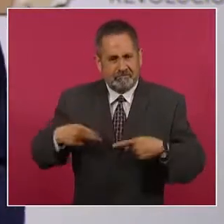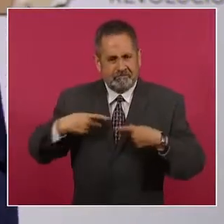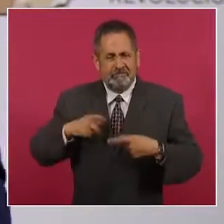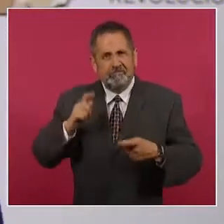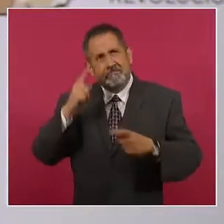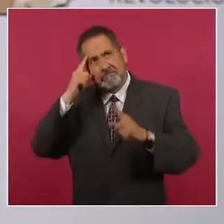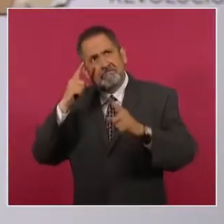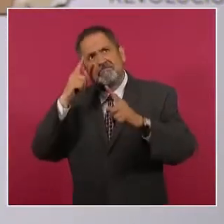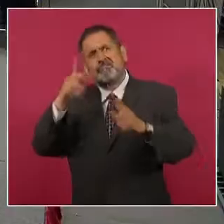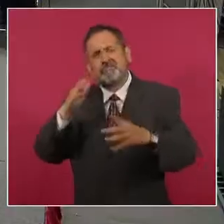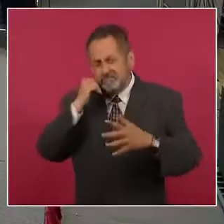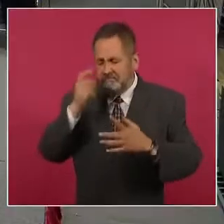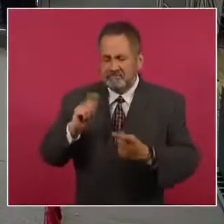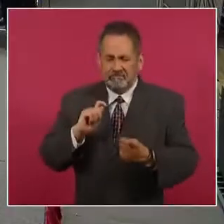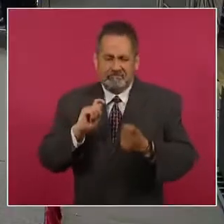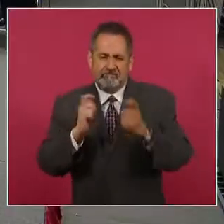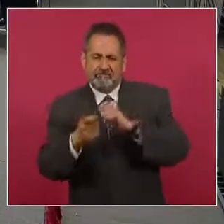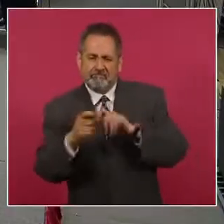transformación.